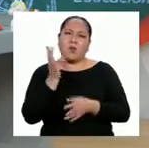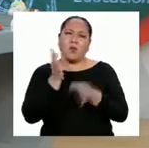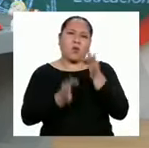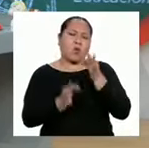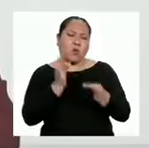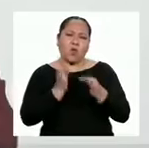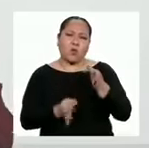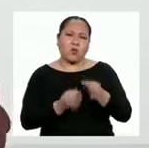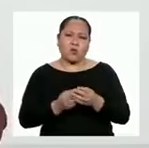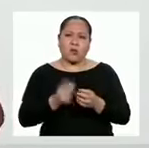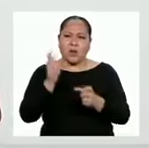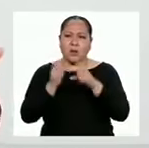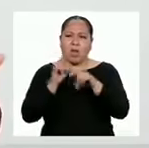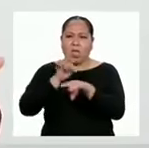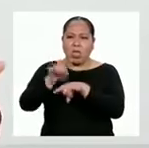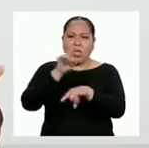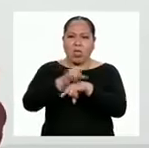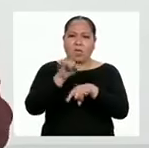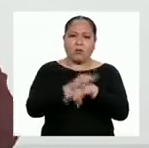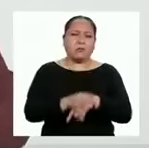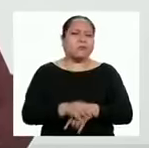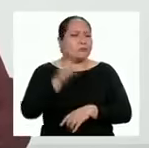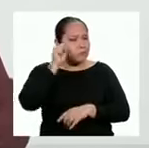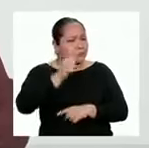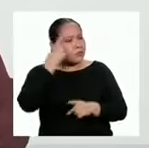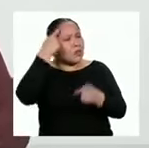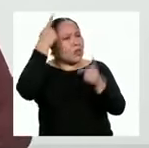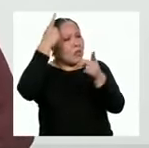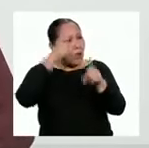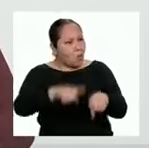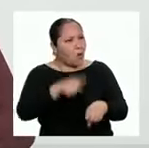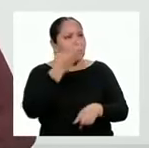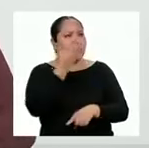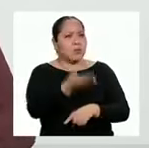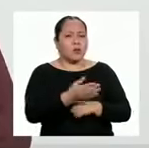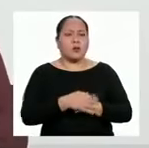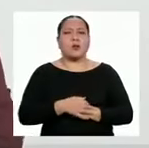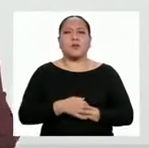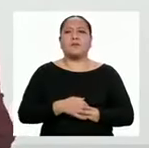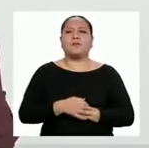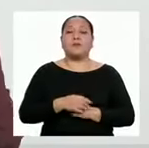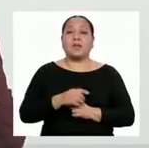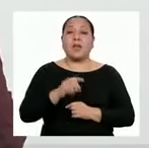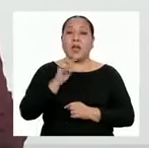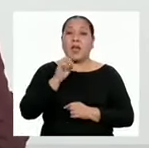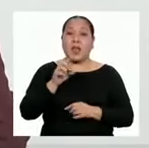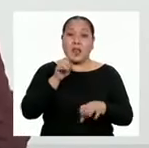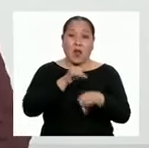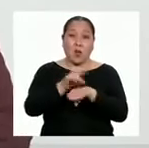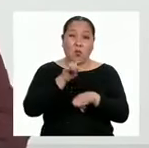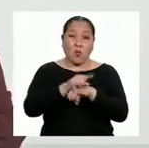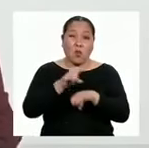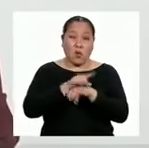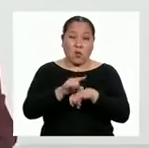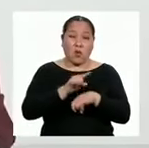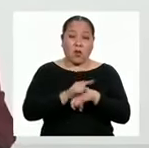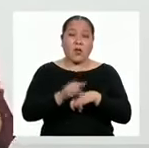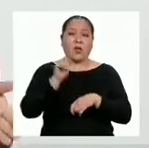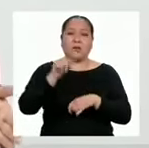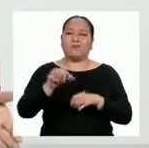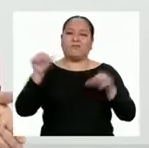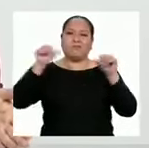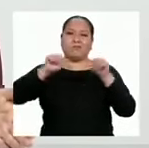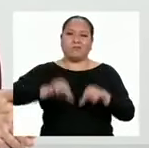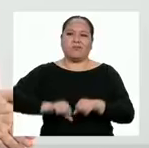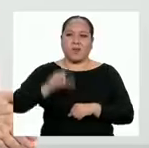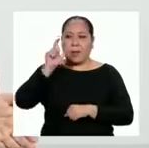sea objeto de burla. Coincido contigo, Yaremis. El bullying es una práctica cruel, ejercida por